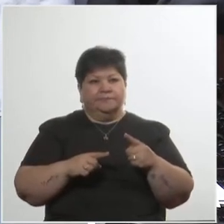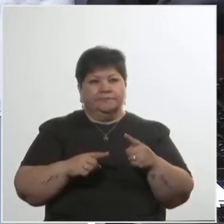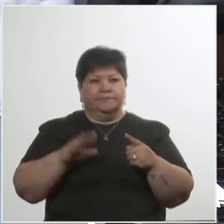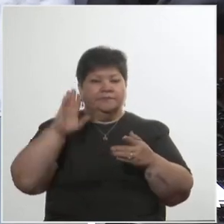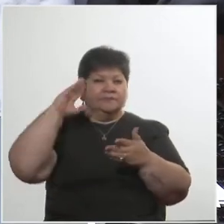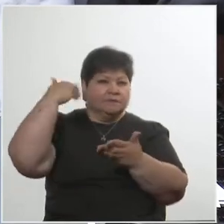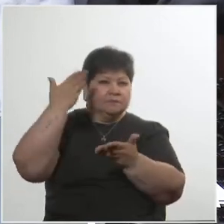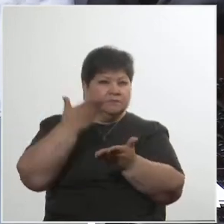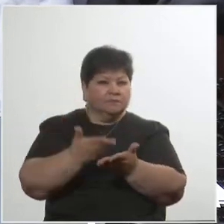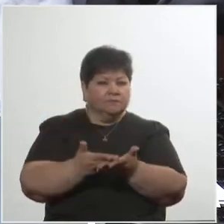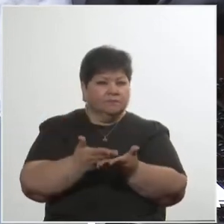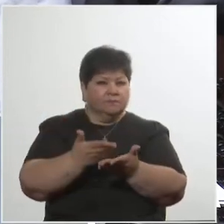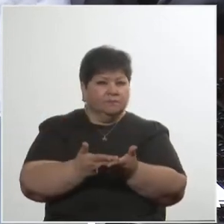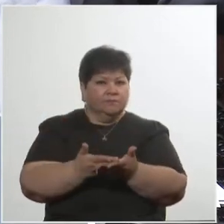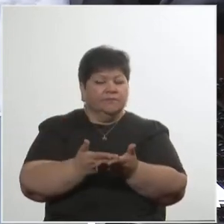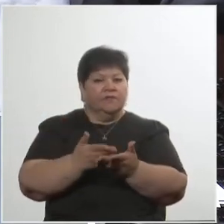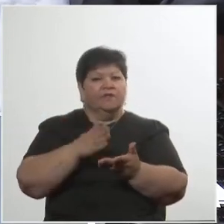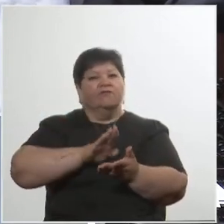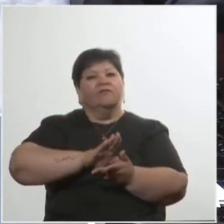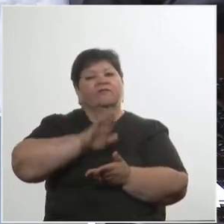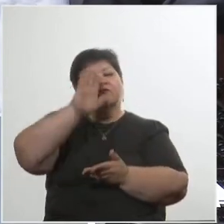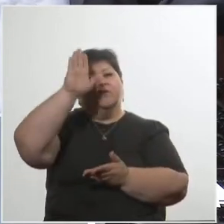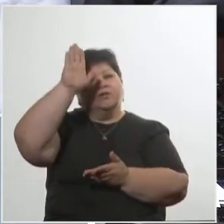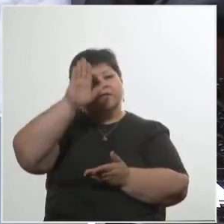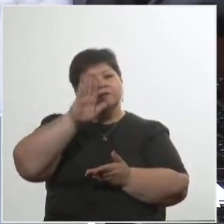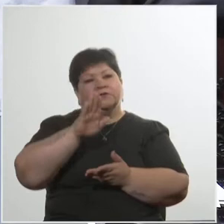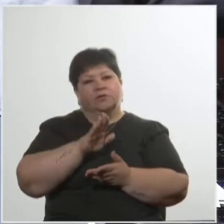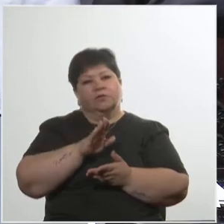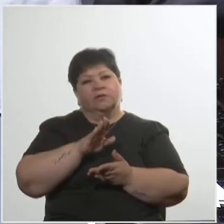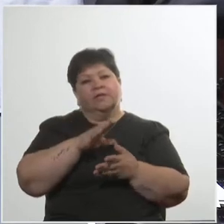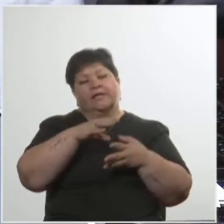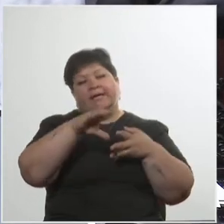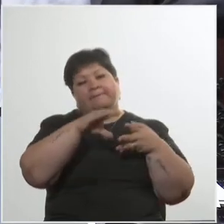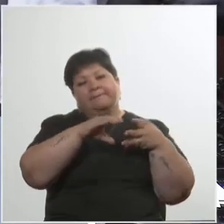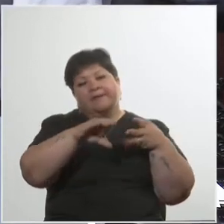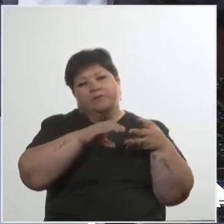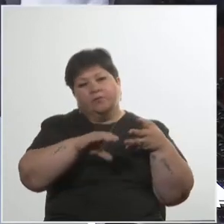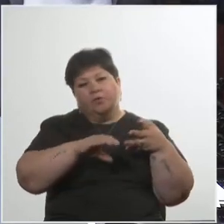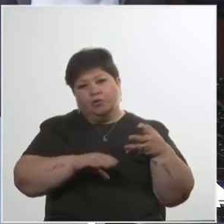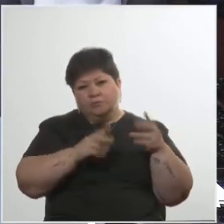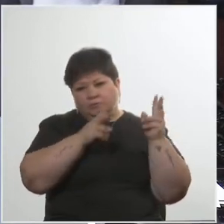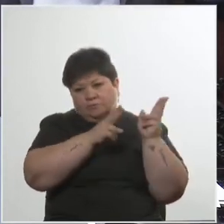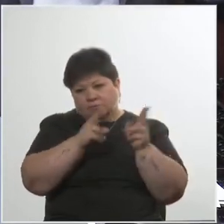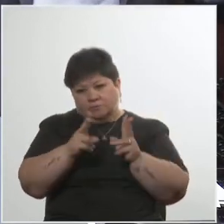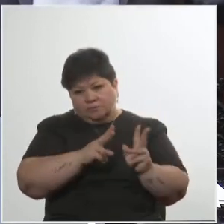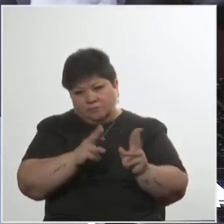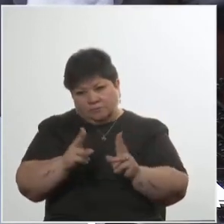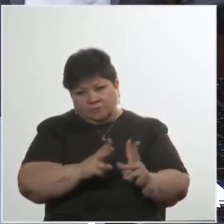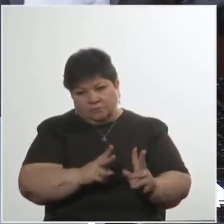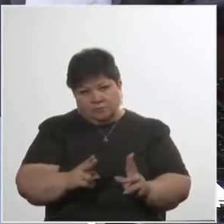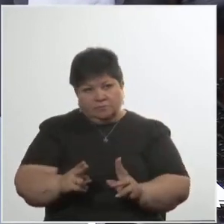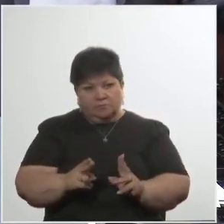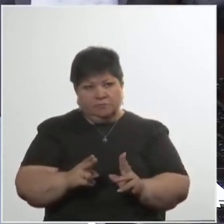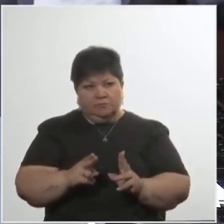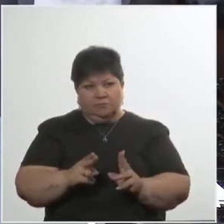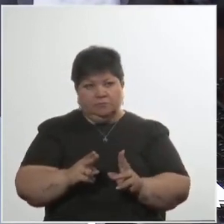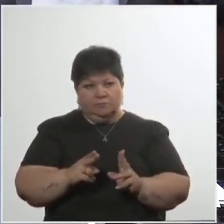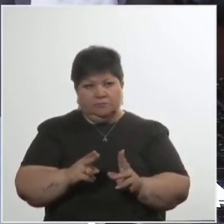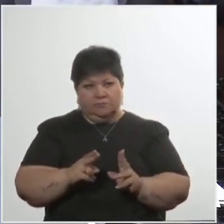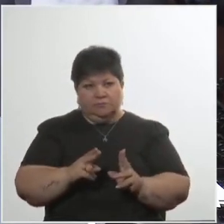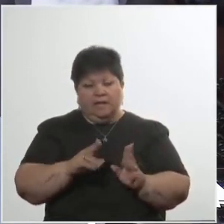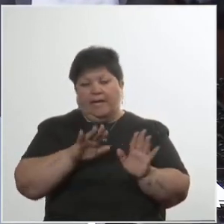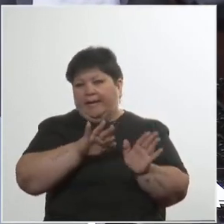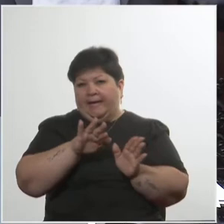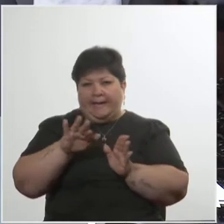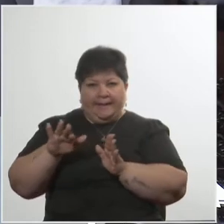apuntando aquí la votación se hiciera por capítulos independientemente que de las